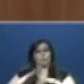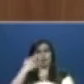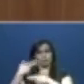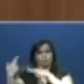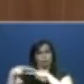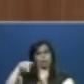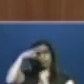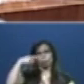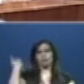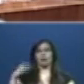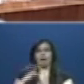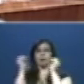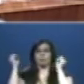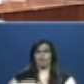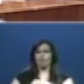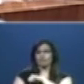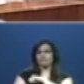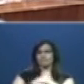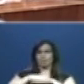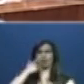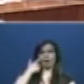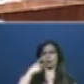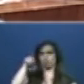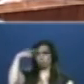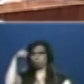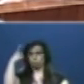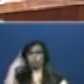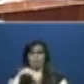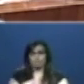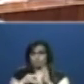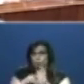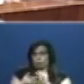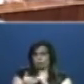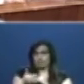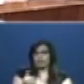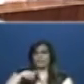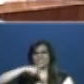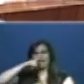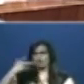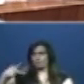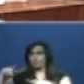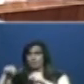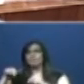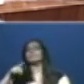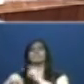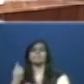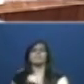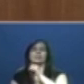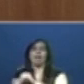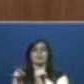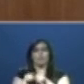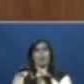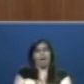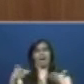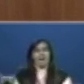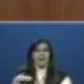estrategia para las artes y la cultura algunos de sus proyectos más próximos serán crear a finales de 2013 una agenda cultural de Castilla y